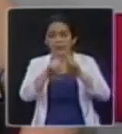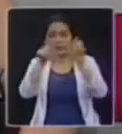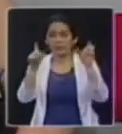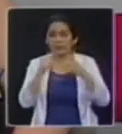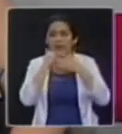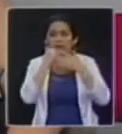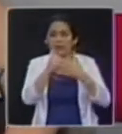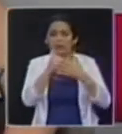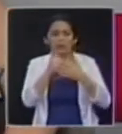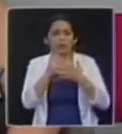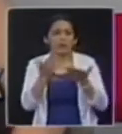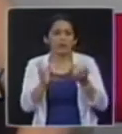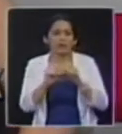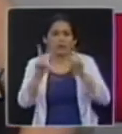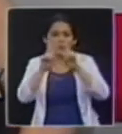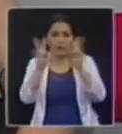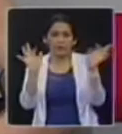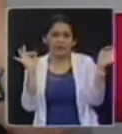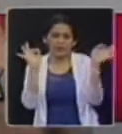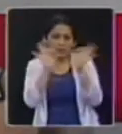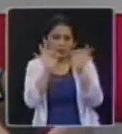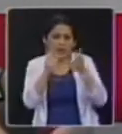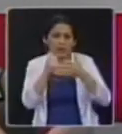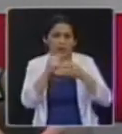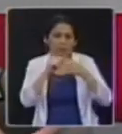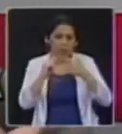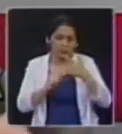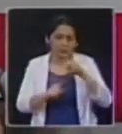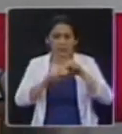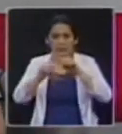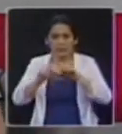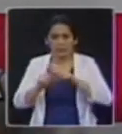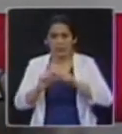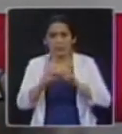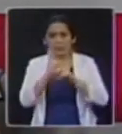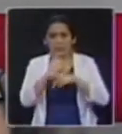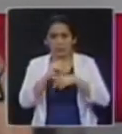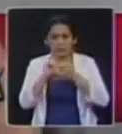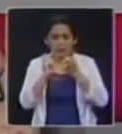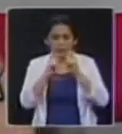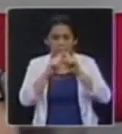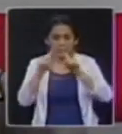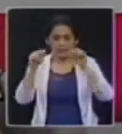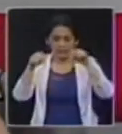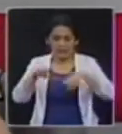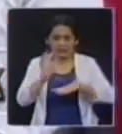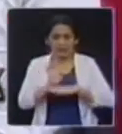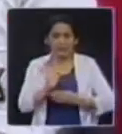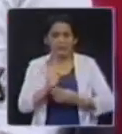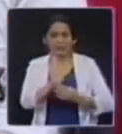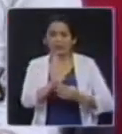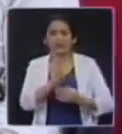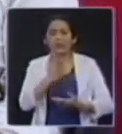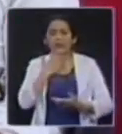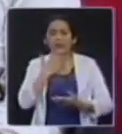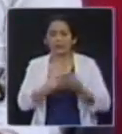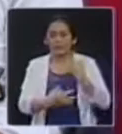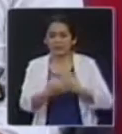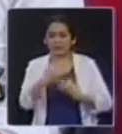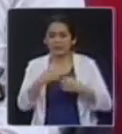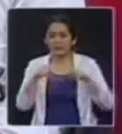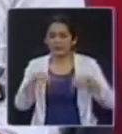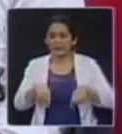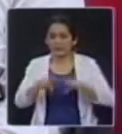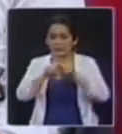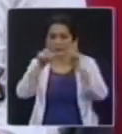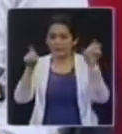energía. Es una empresa, pues, con innovaciones que presentan al mercado ecuatoriano. Cuéntenos sobre estas innovaciones. Así es. Bueno, Edna